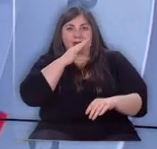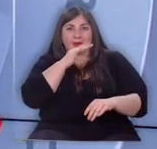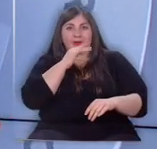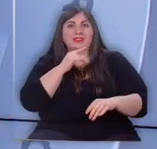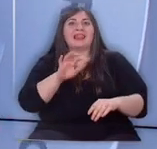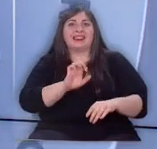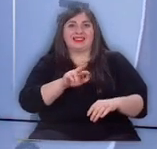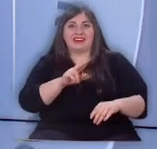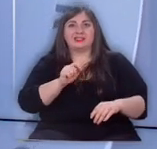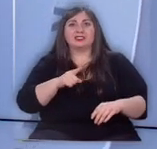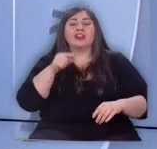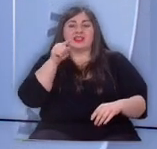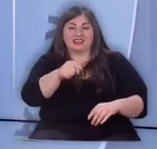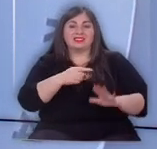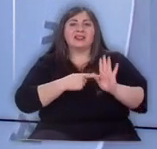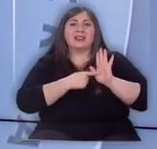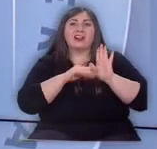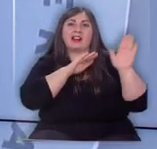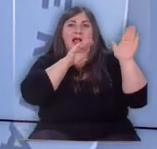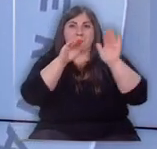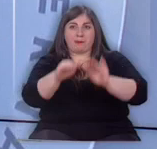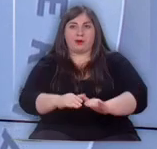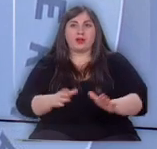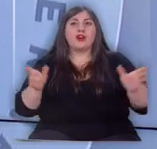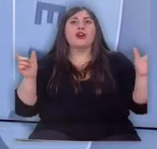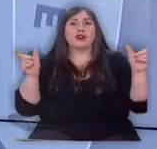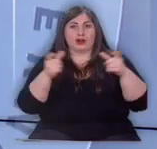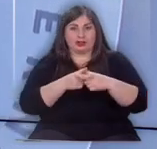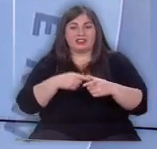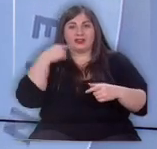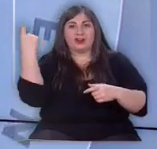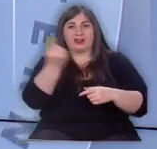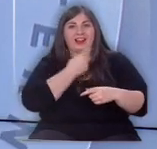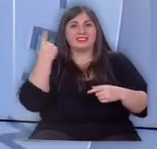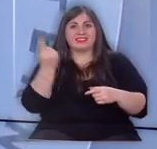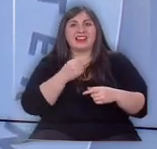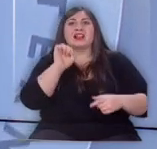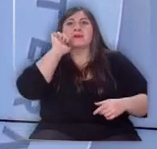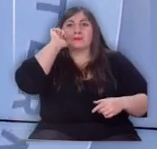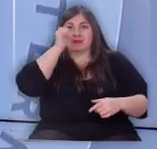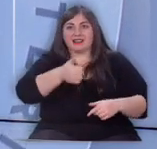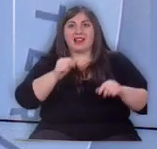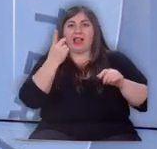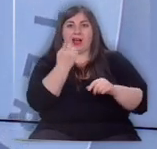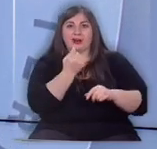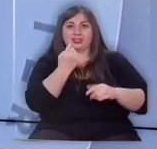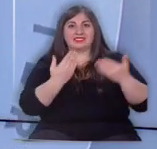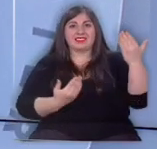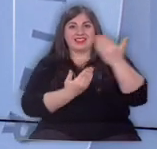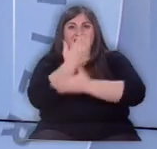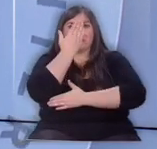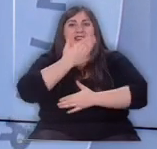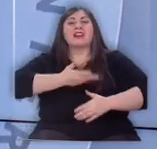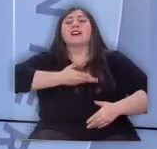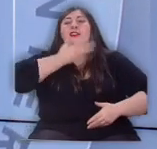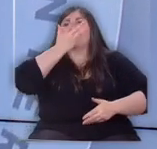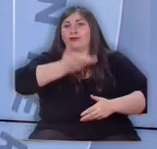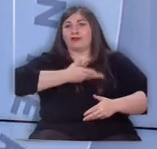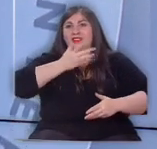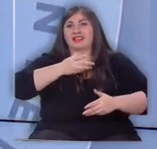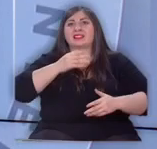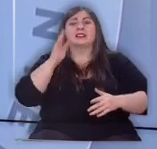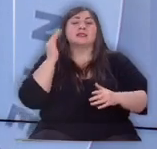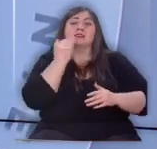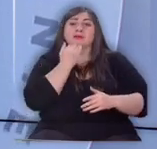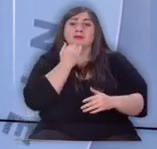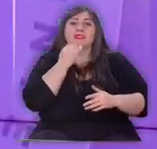Ernesto Corona. Esta iniciativa, que cuenta con el apoyo del Consejo Nacional de Televisión, será lanzada mañana a las 11 de la mañana en una conferencia de prensa. La